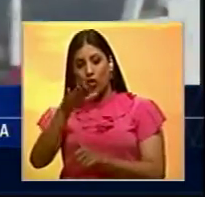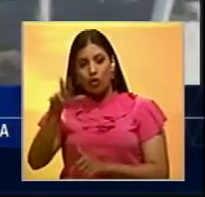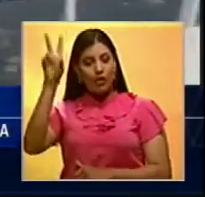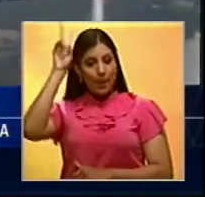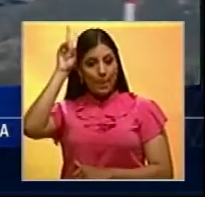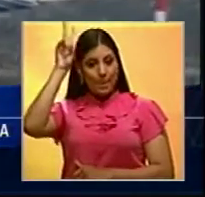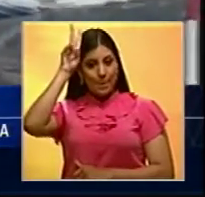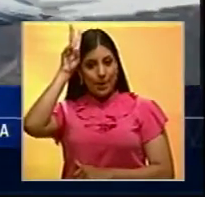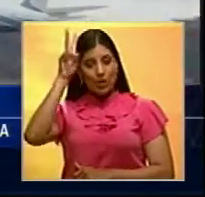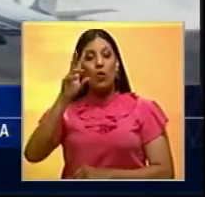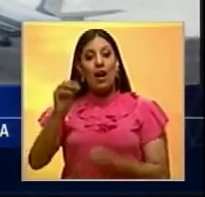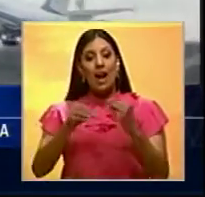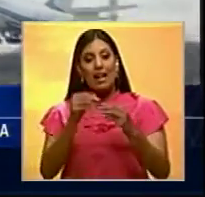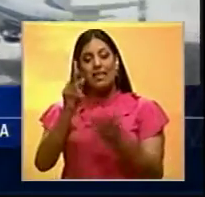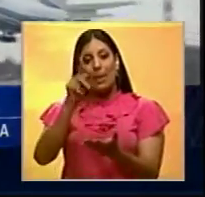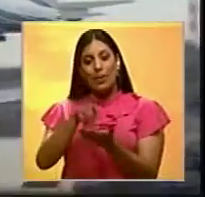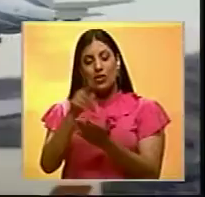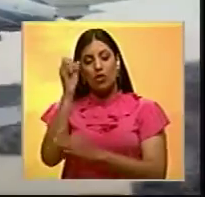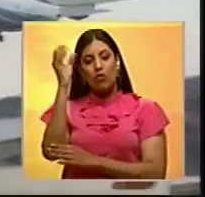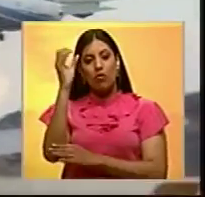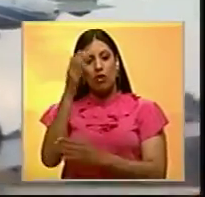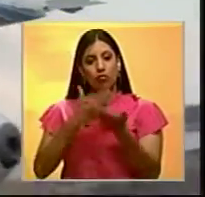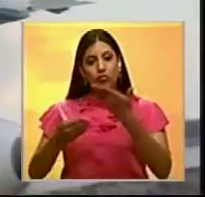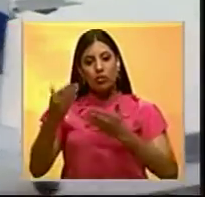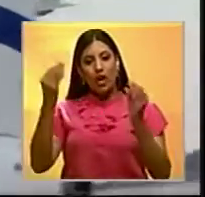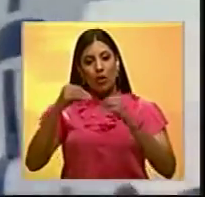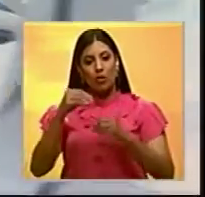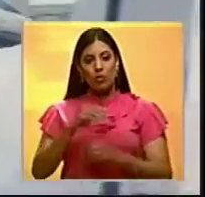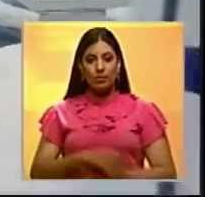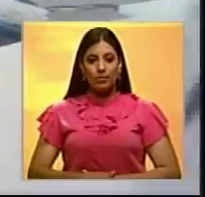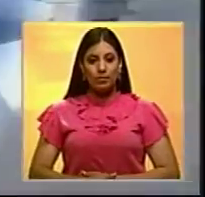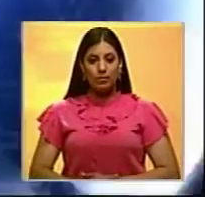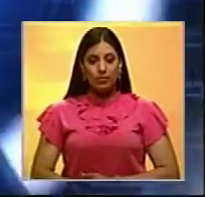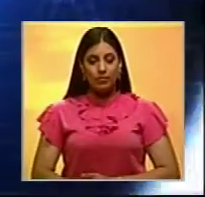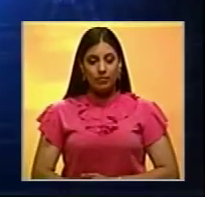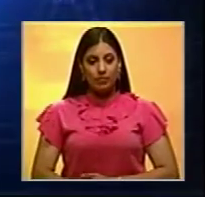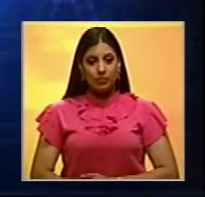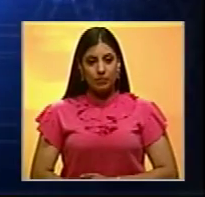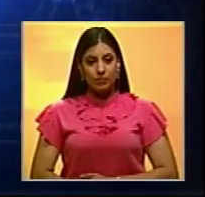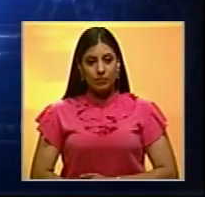Perú, donde participará en el Foro de Cooperación Económica Asia-Pacífico.